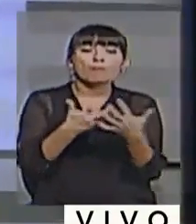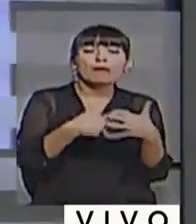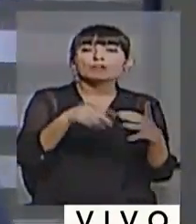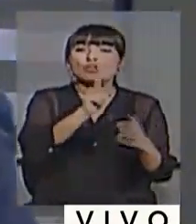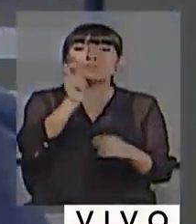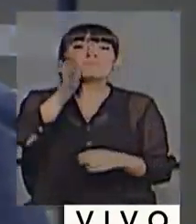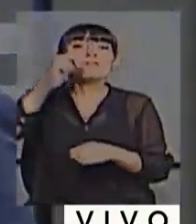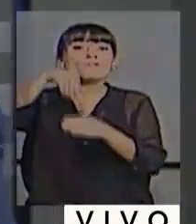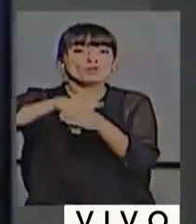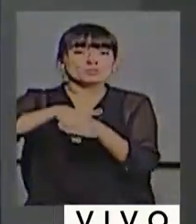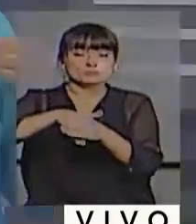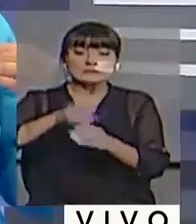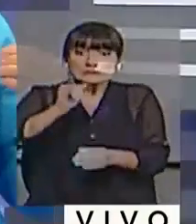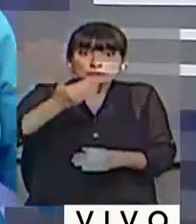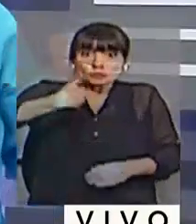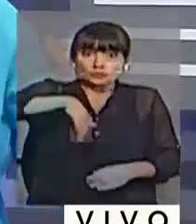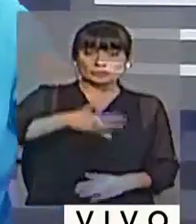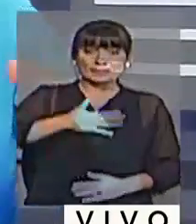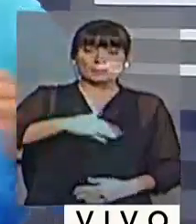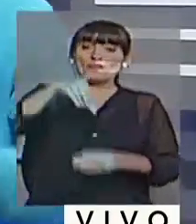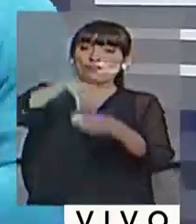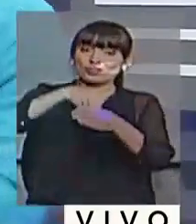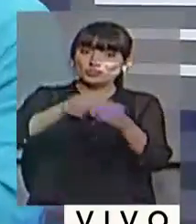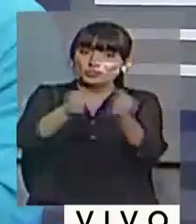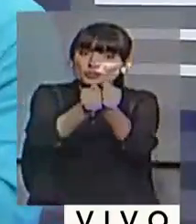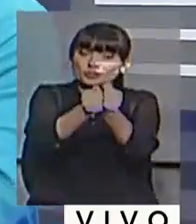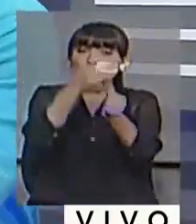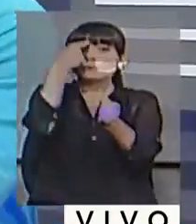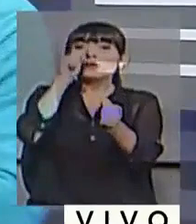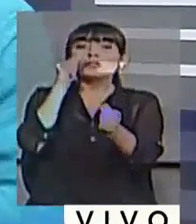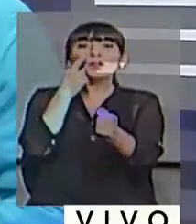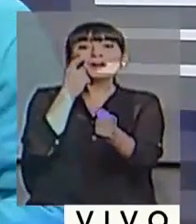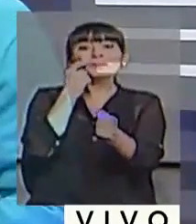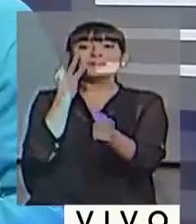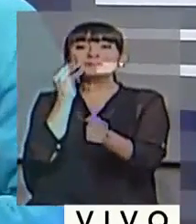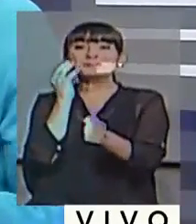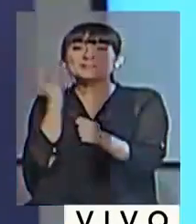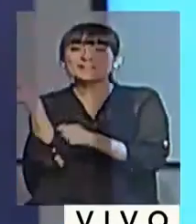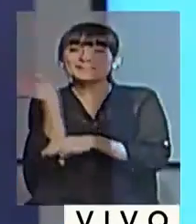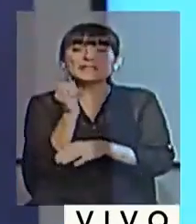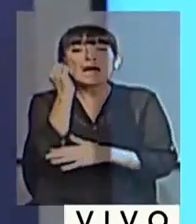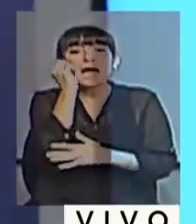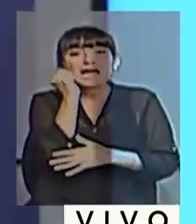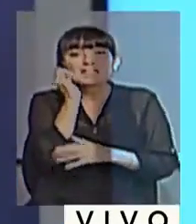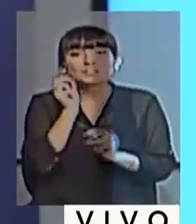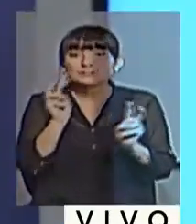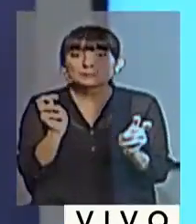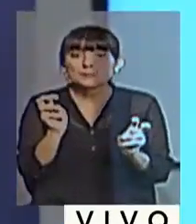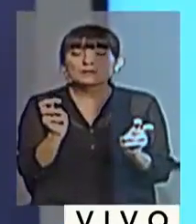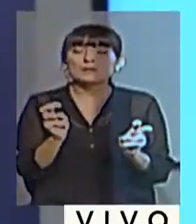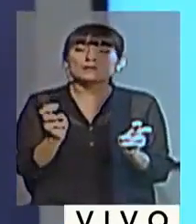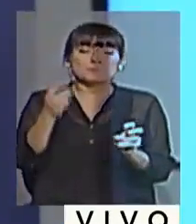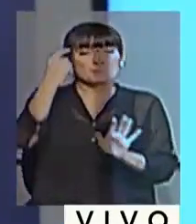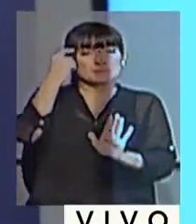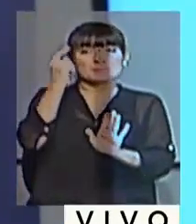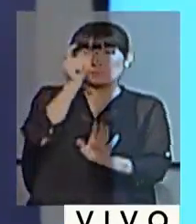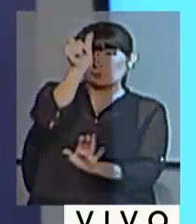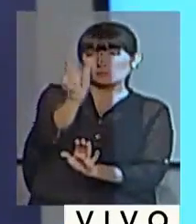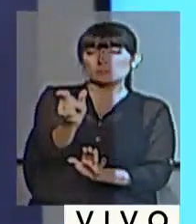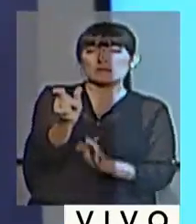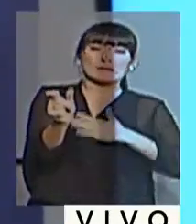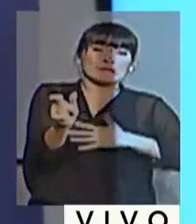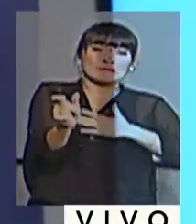Pero si nosotros lo vamos a resolver respecto al voto, pero como Nelson usa el ejemplo del cariño, Pensemos en lo que haría uno con alguien que quiera,